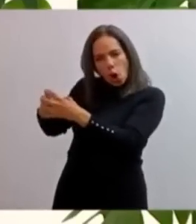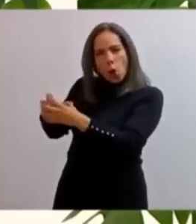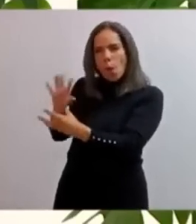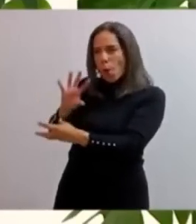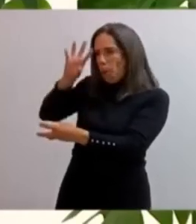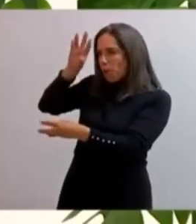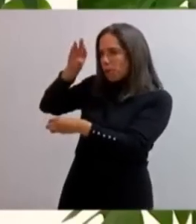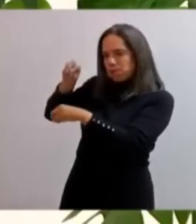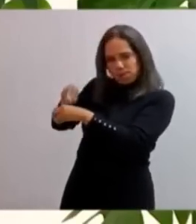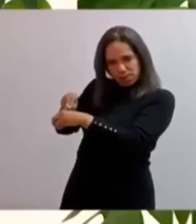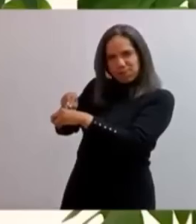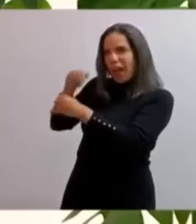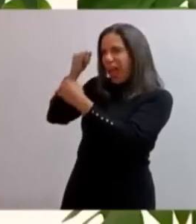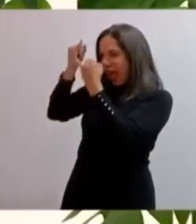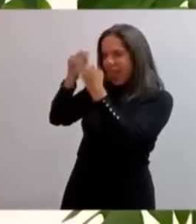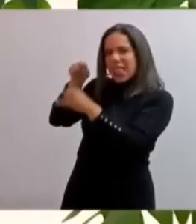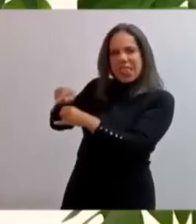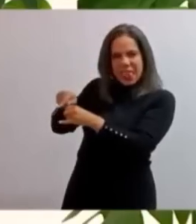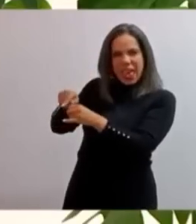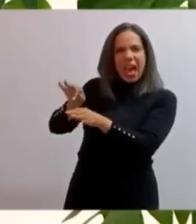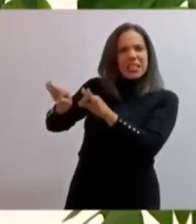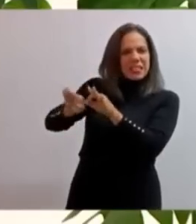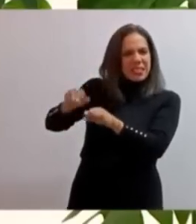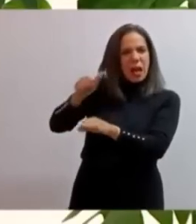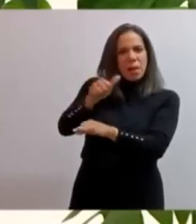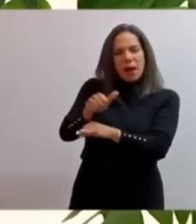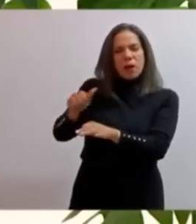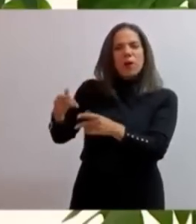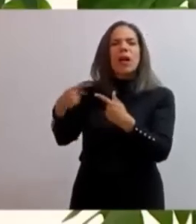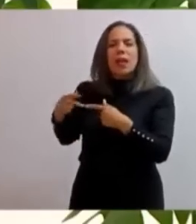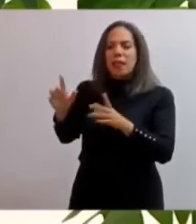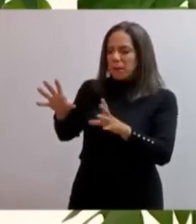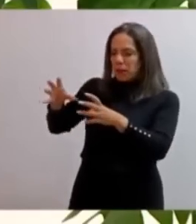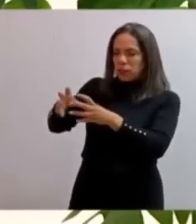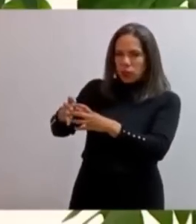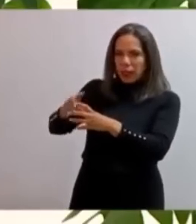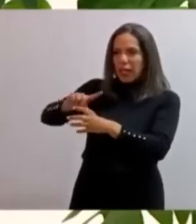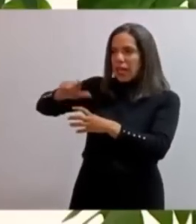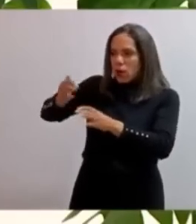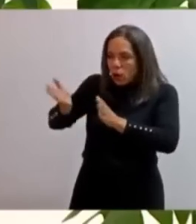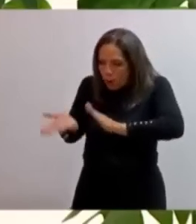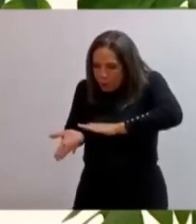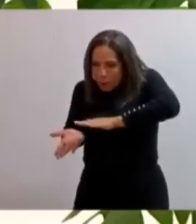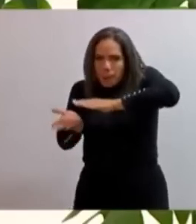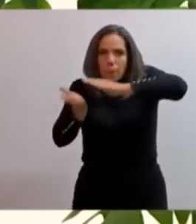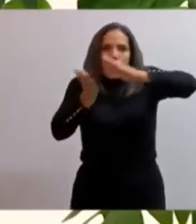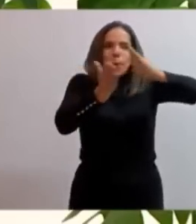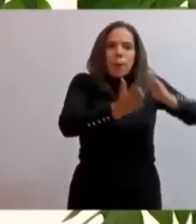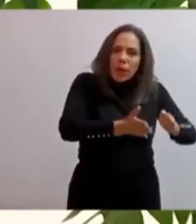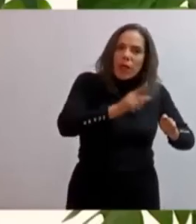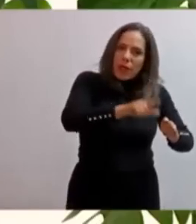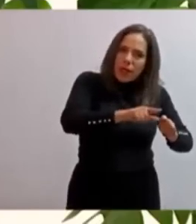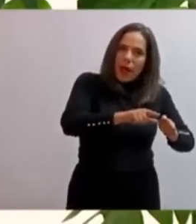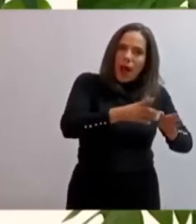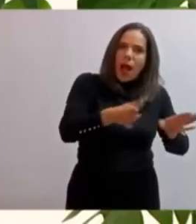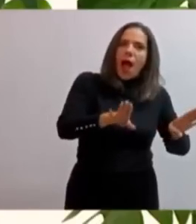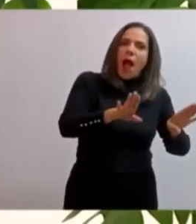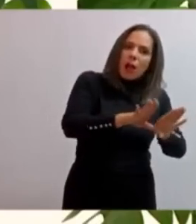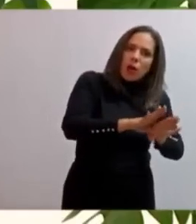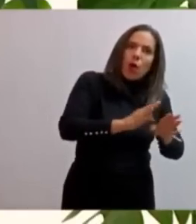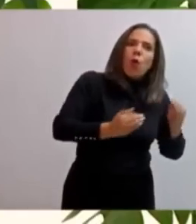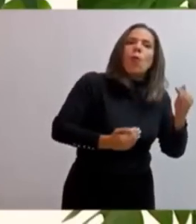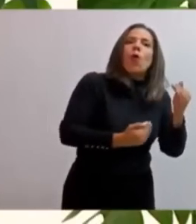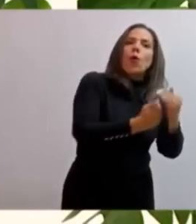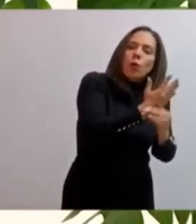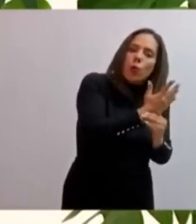invertirnos completamente la lógica en la que fuimos formados, porque todos fuimos formados en la lógica de piensa